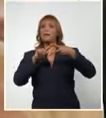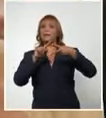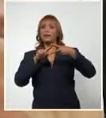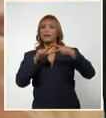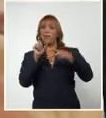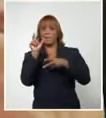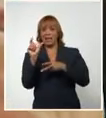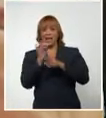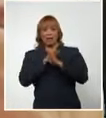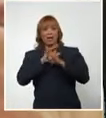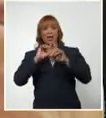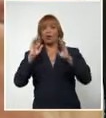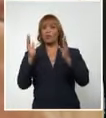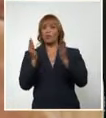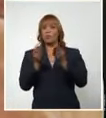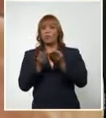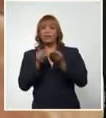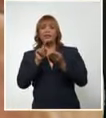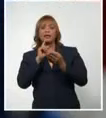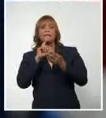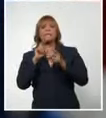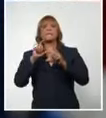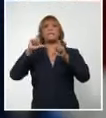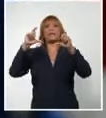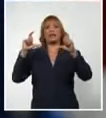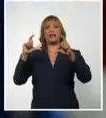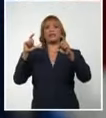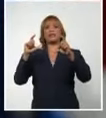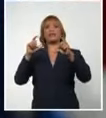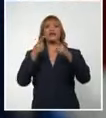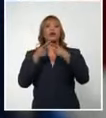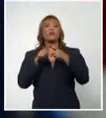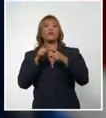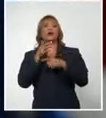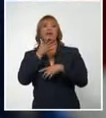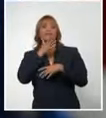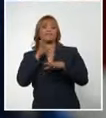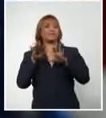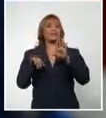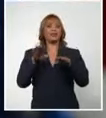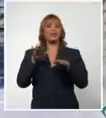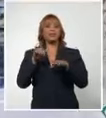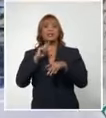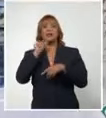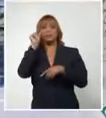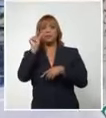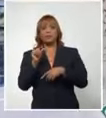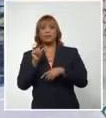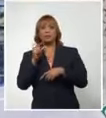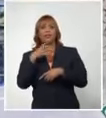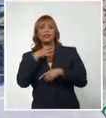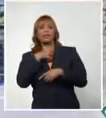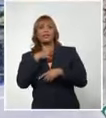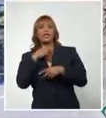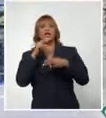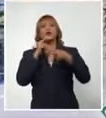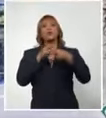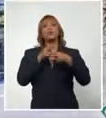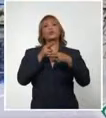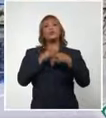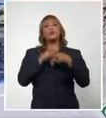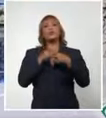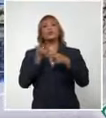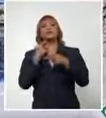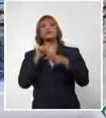palabra completa debería ir en mayúsculas, porque raras veces los seres humanos llevan desde el nombre un